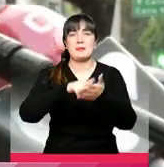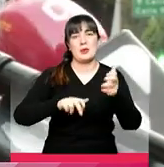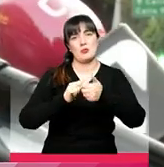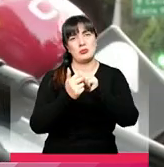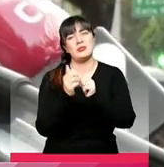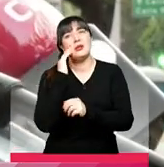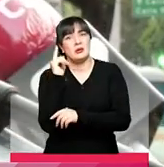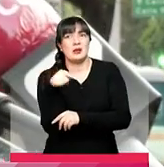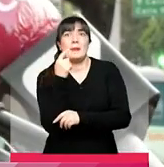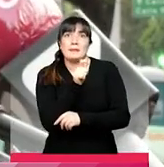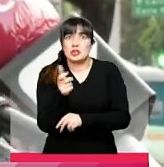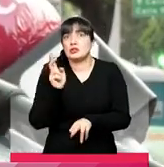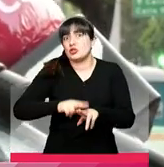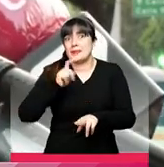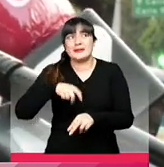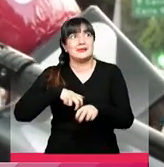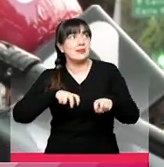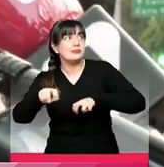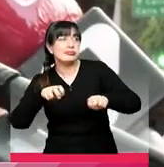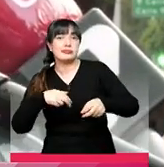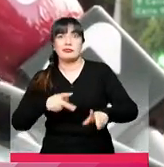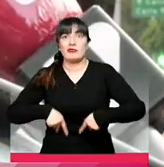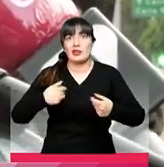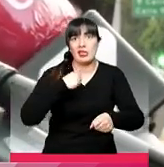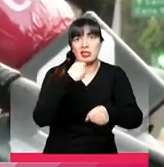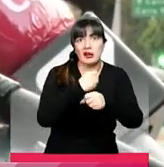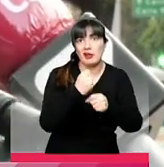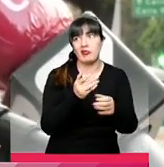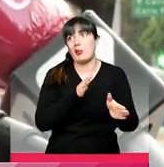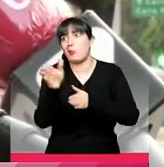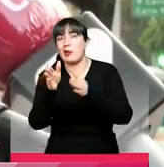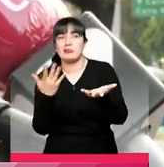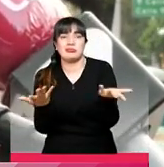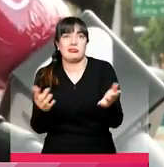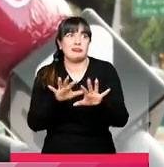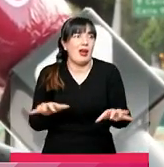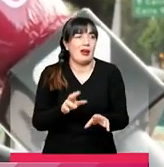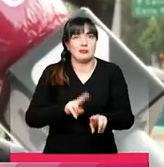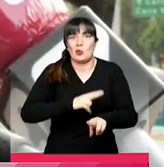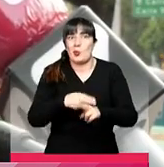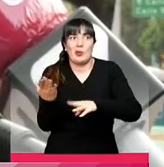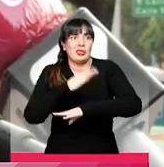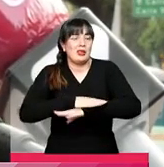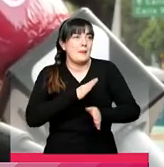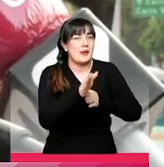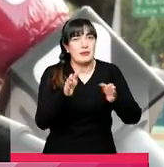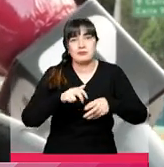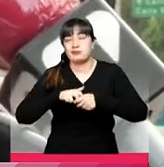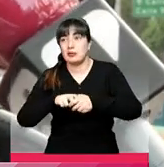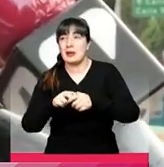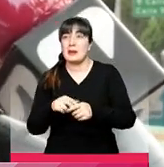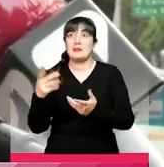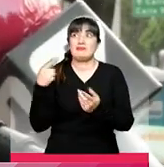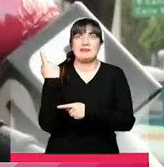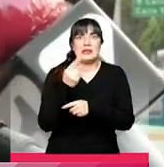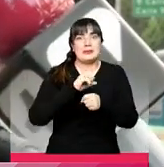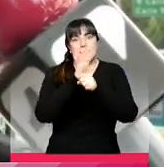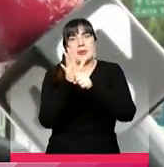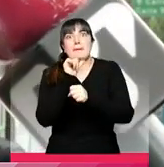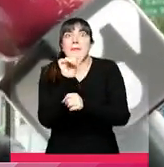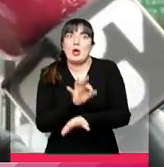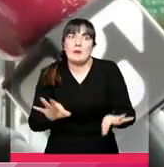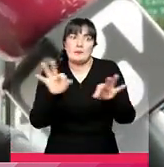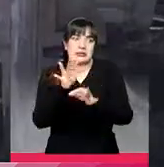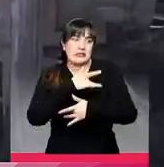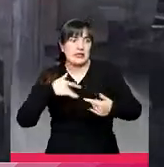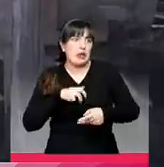que necesitan moverse para poder trabajar, para poder realizar diferentes actividades y que por supuesto en este tiempo de pandemia aún más importante podernos